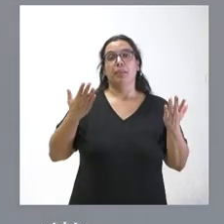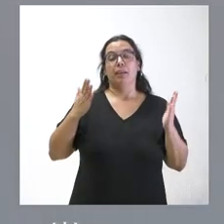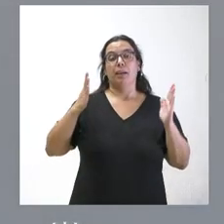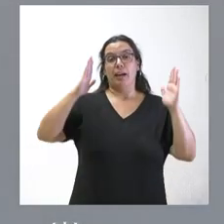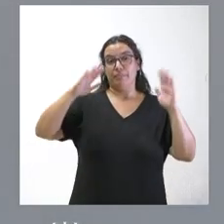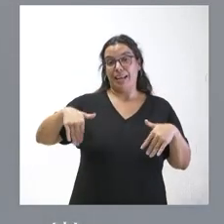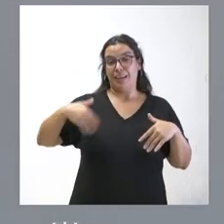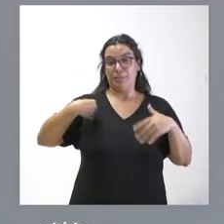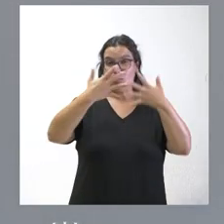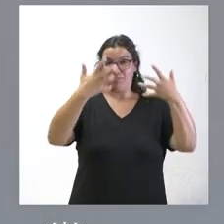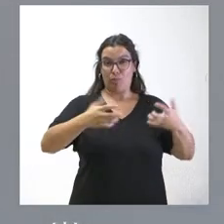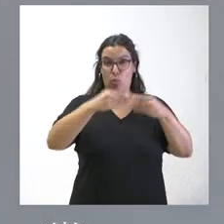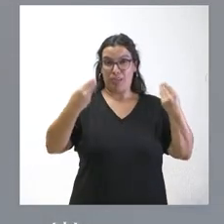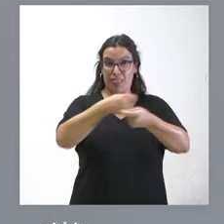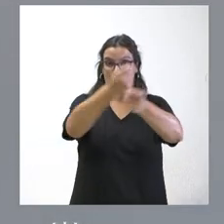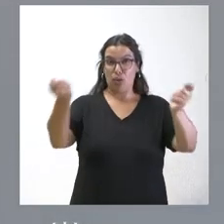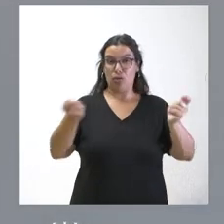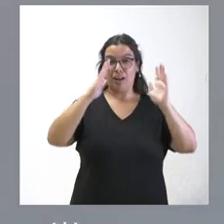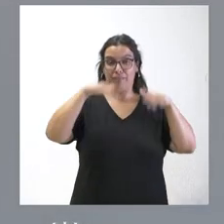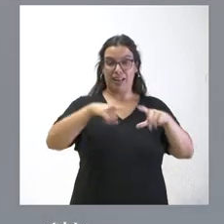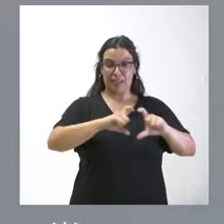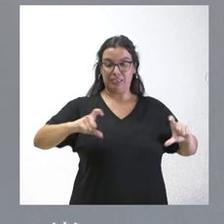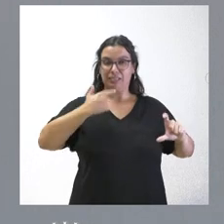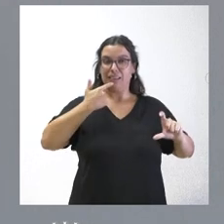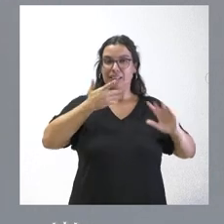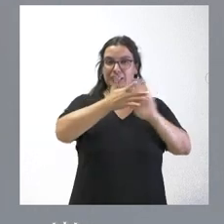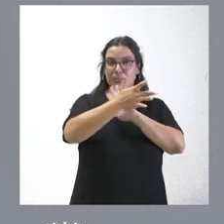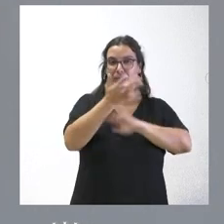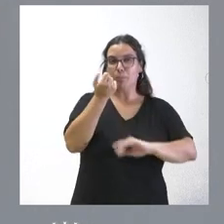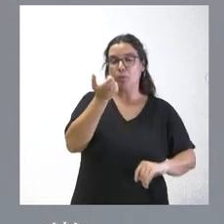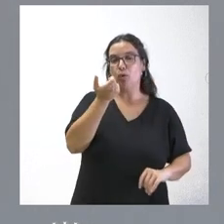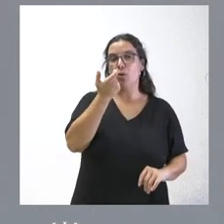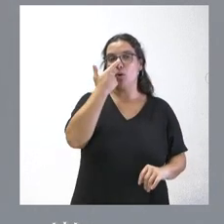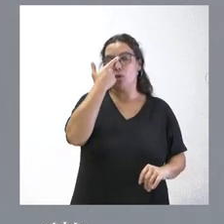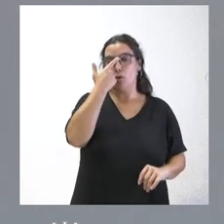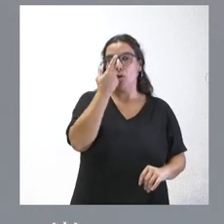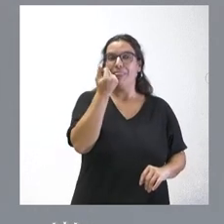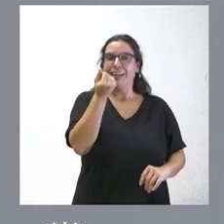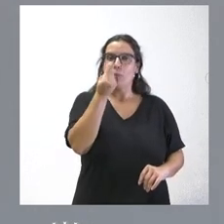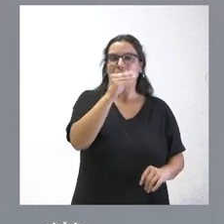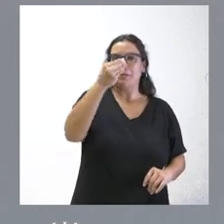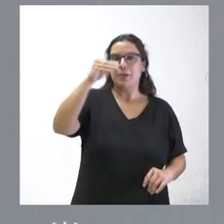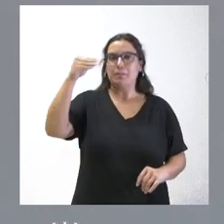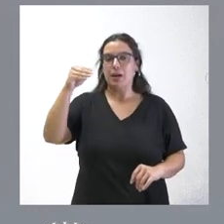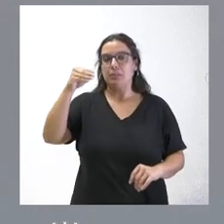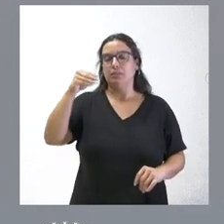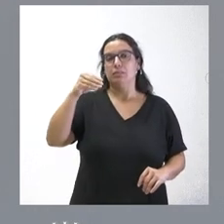nota creo que la que se ha elaborado explica un poco las cantidades adicionales que hoy no vienen hasta los